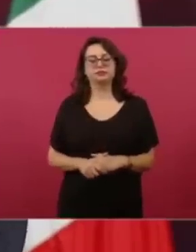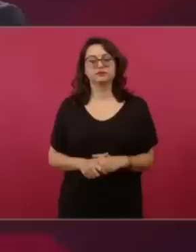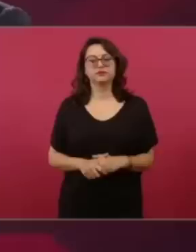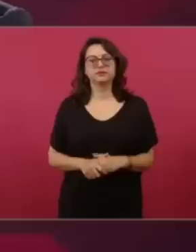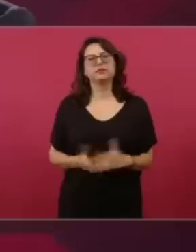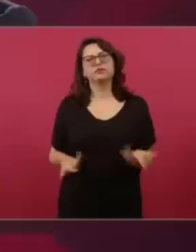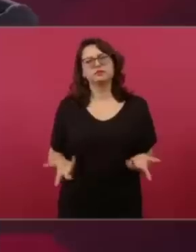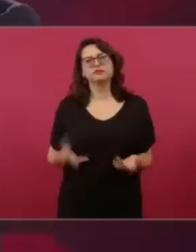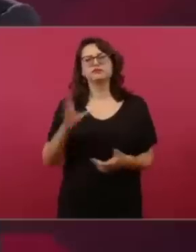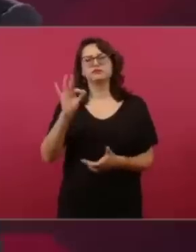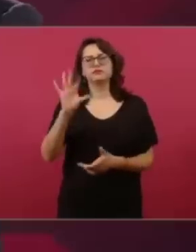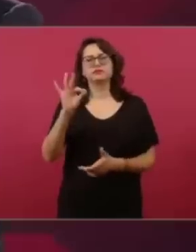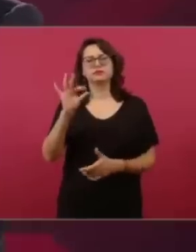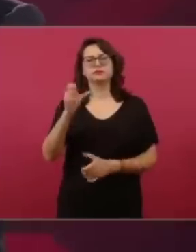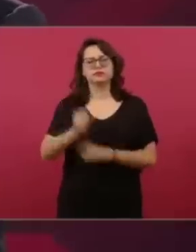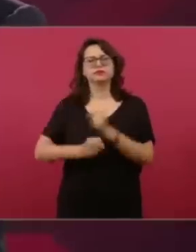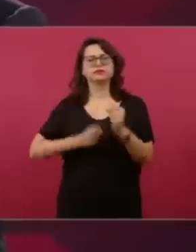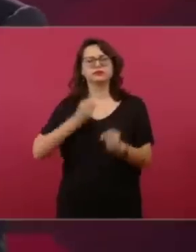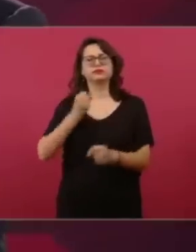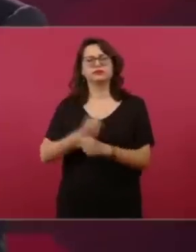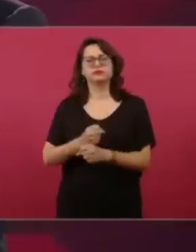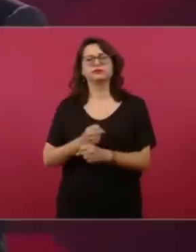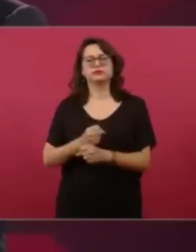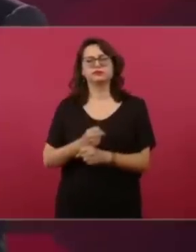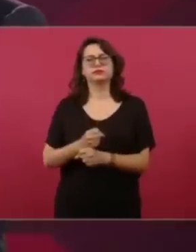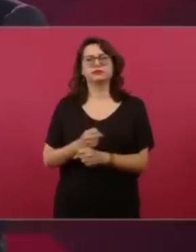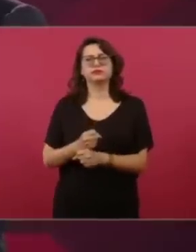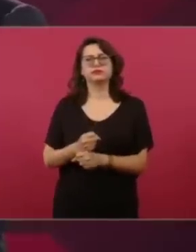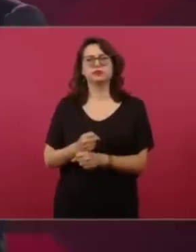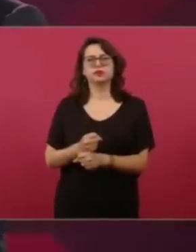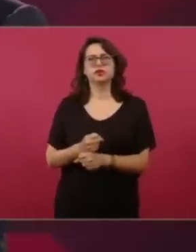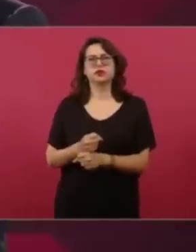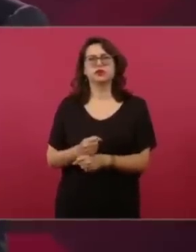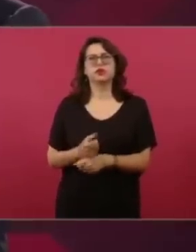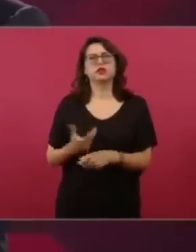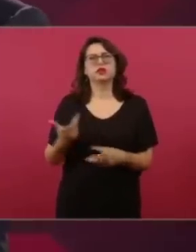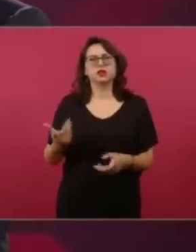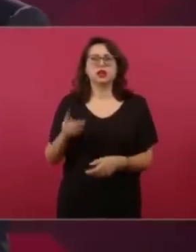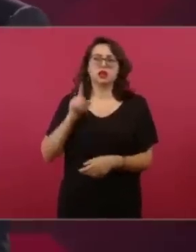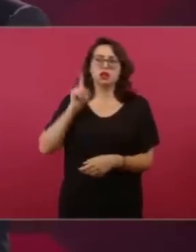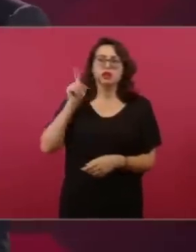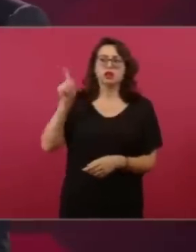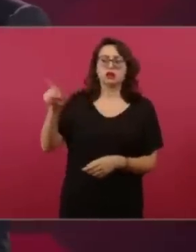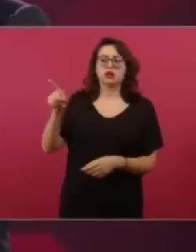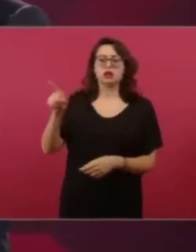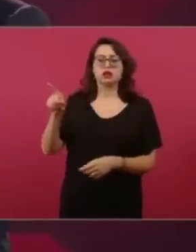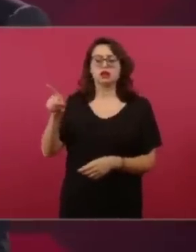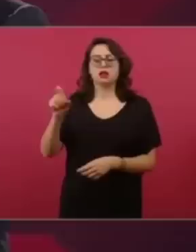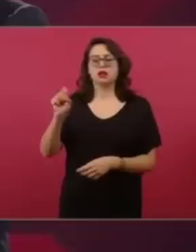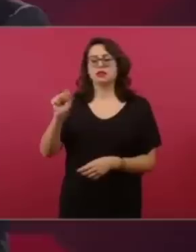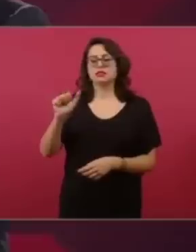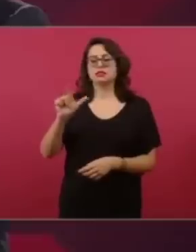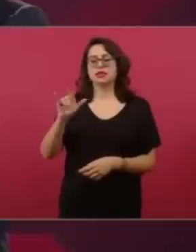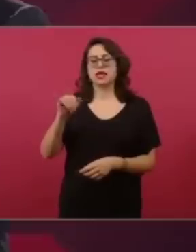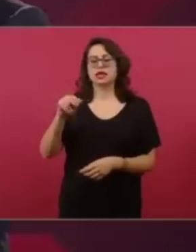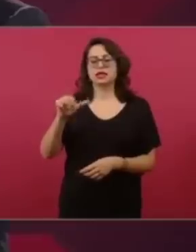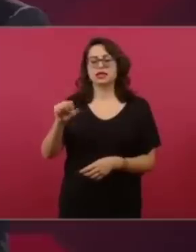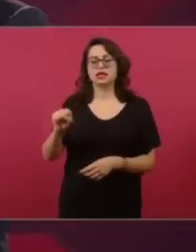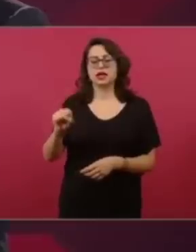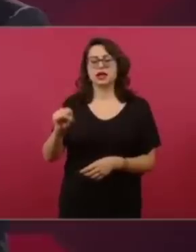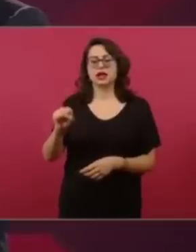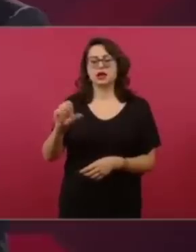porque la última que se construyó fue la de Salina Cruz con López